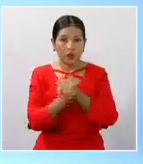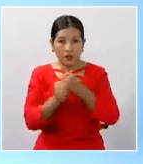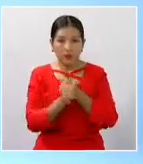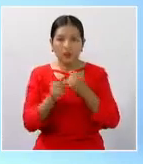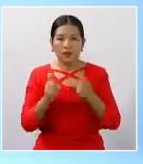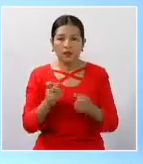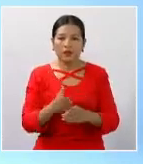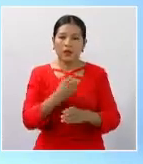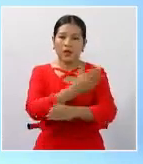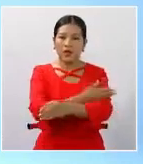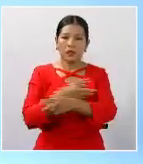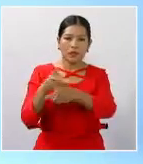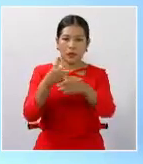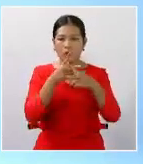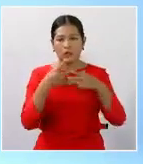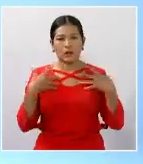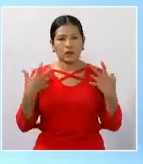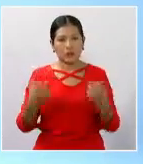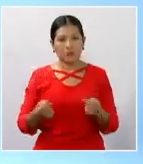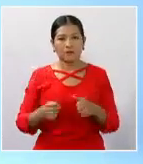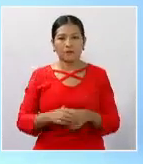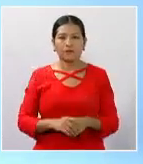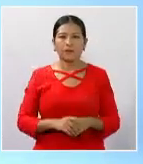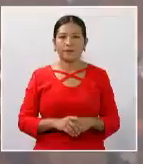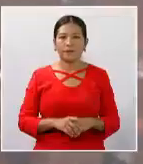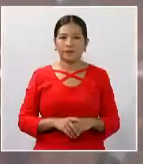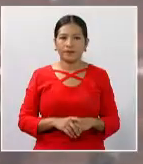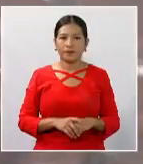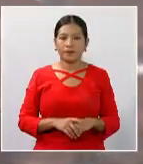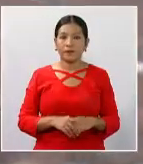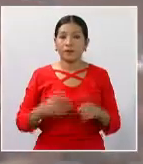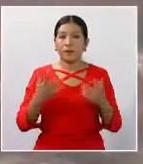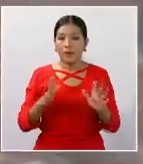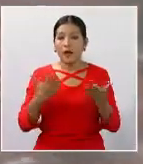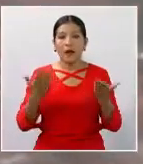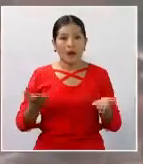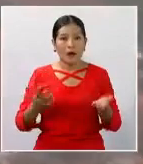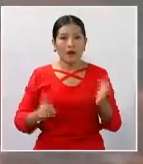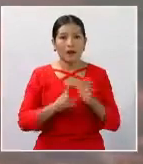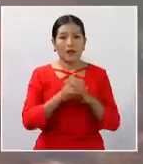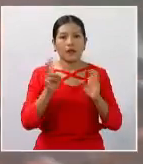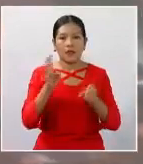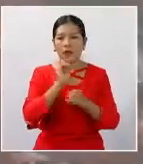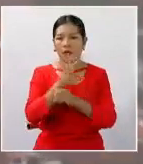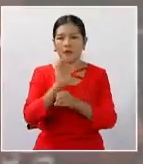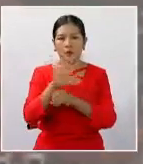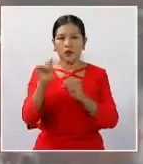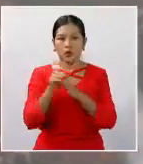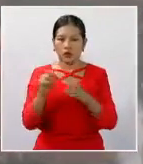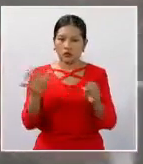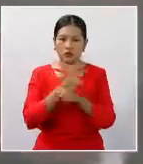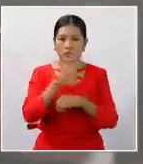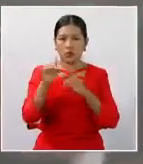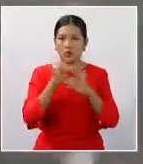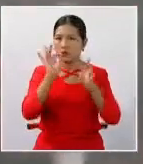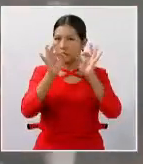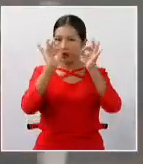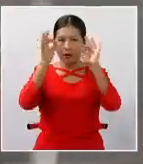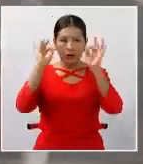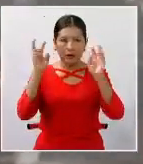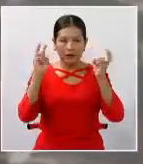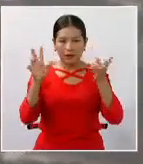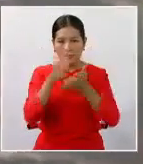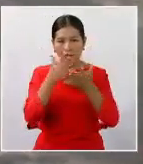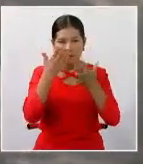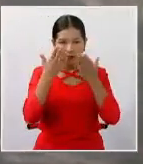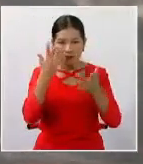tomar prevenciones para cuidar su salud. Pese a existir una disminución de la concentración de partículas que contaminan el aire